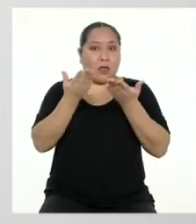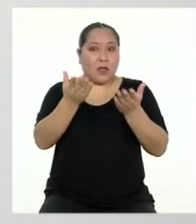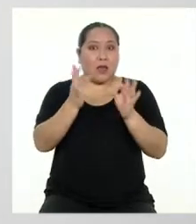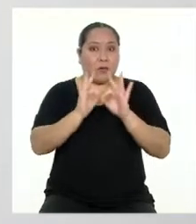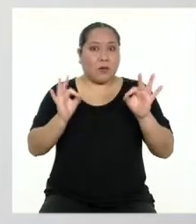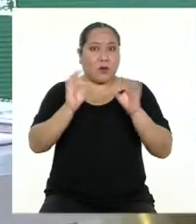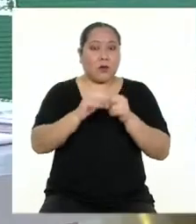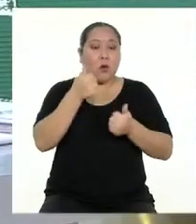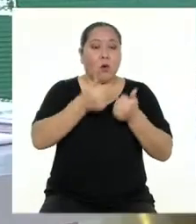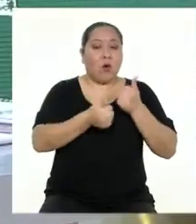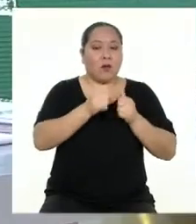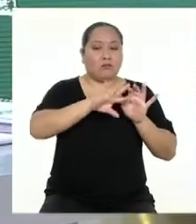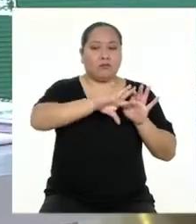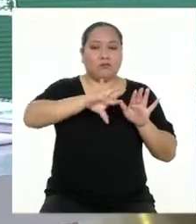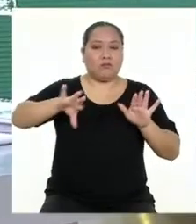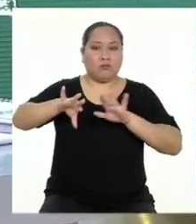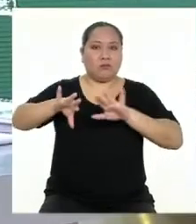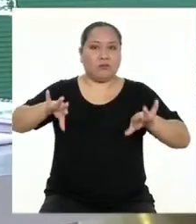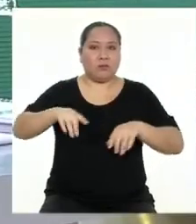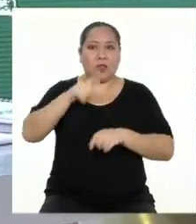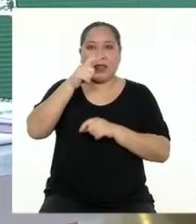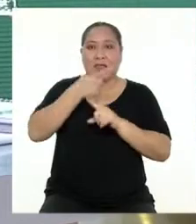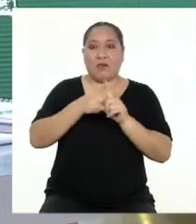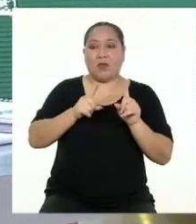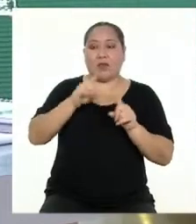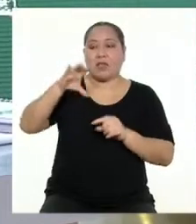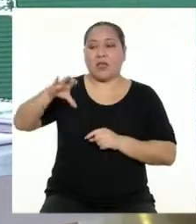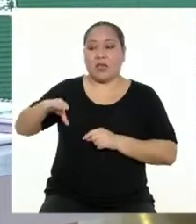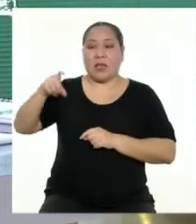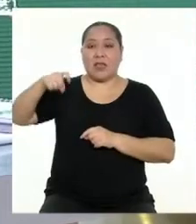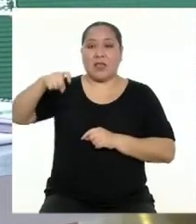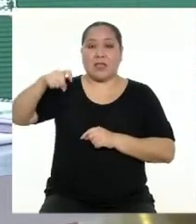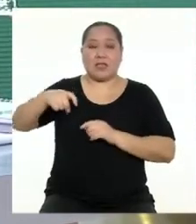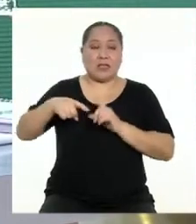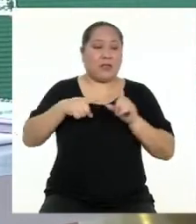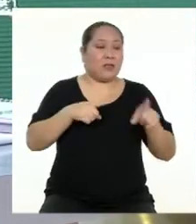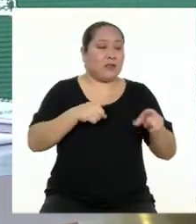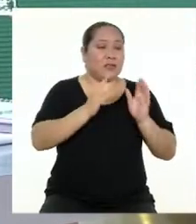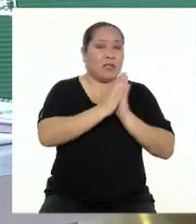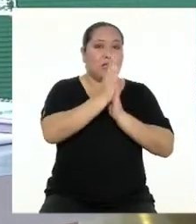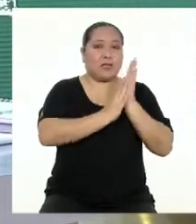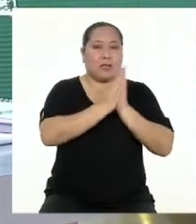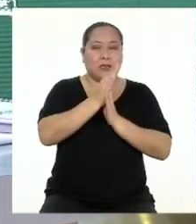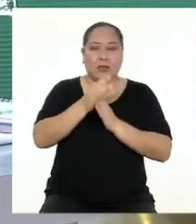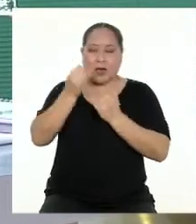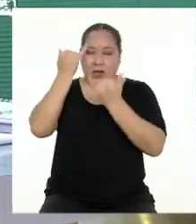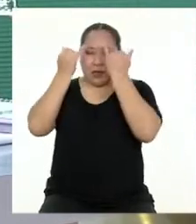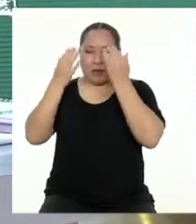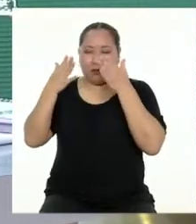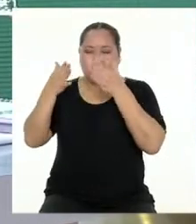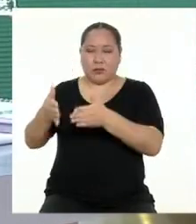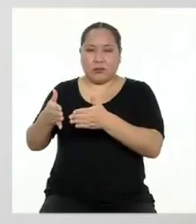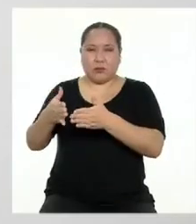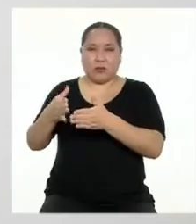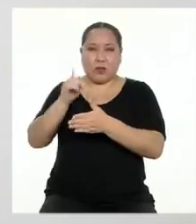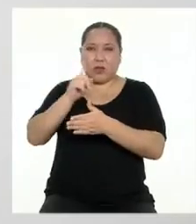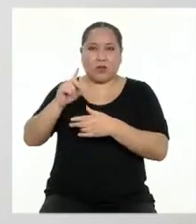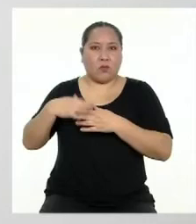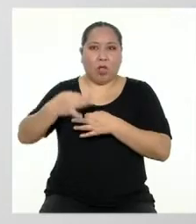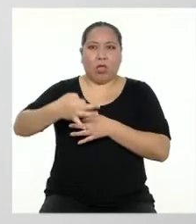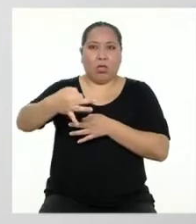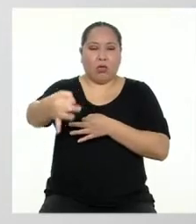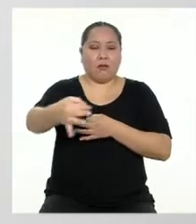pueden posponer. Diferenciar necesidades de deseos, prioridades y postergables. También